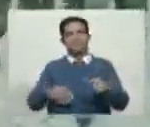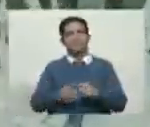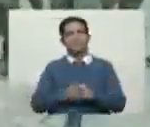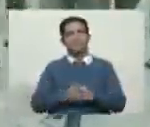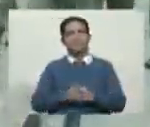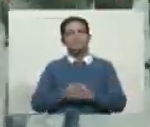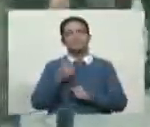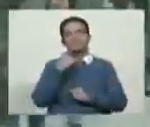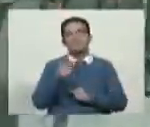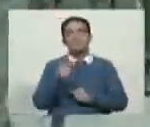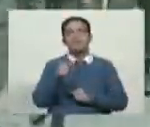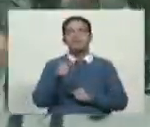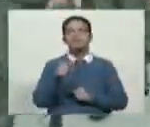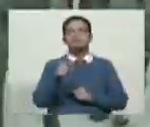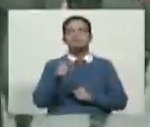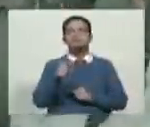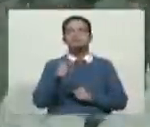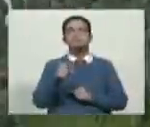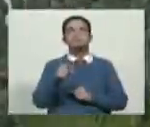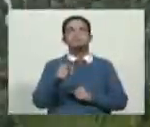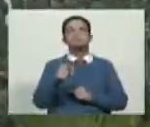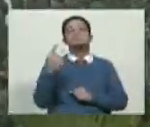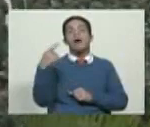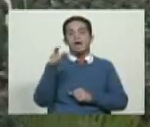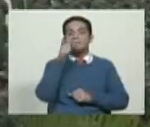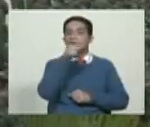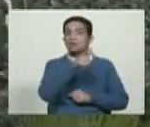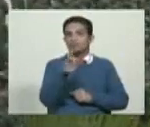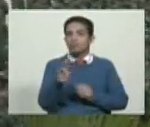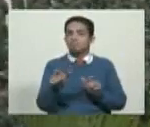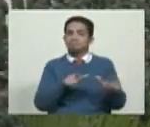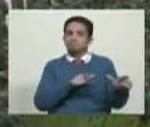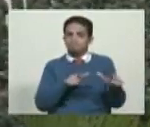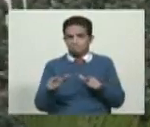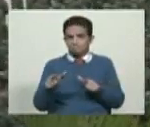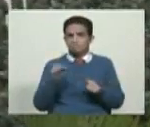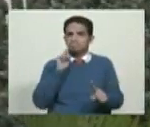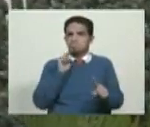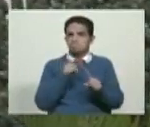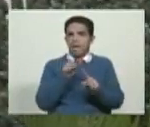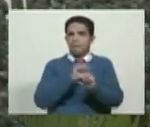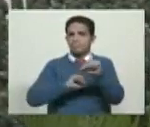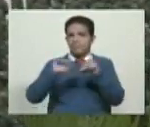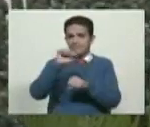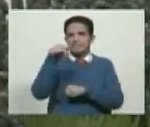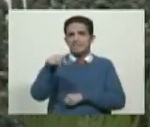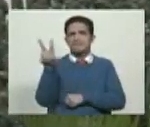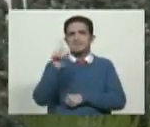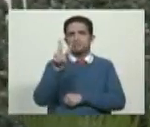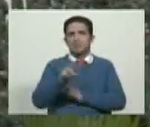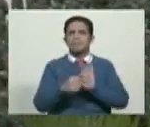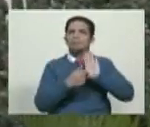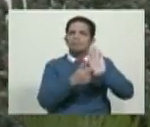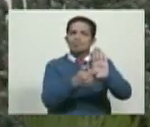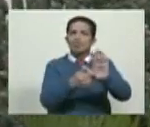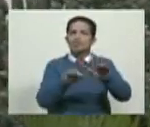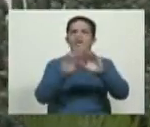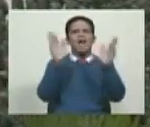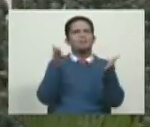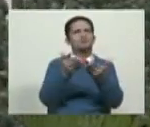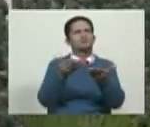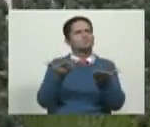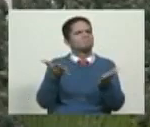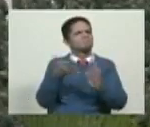un extraordinario apresto operacional a tono para la defensa nacional. Demostraremos al mundo el